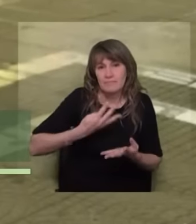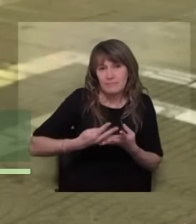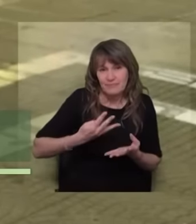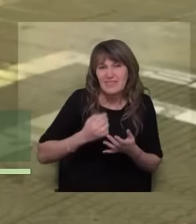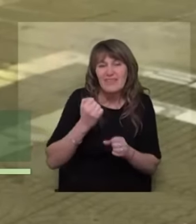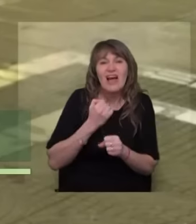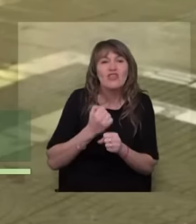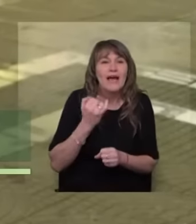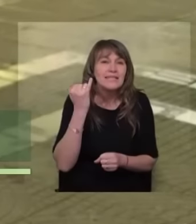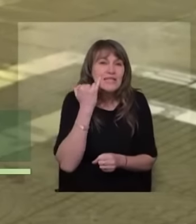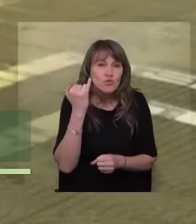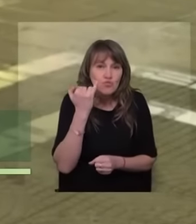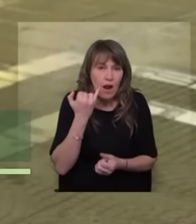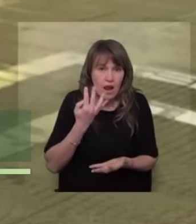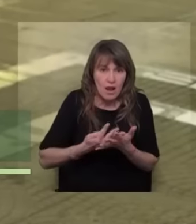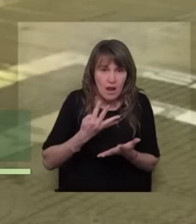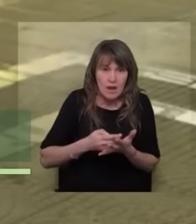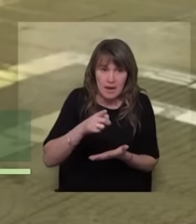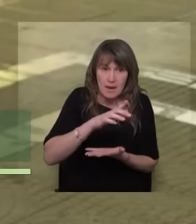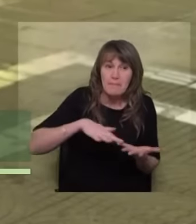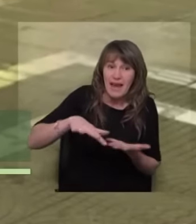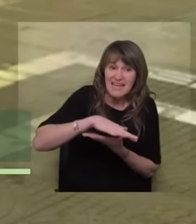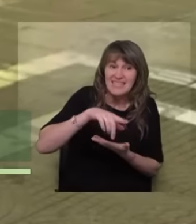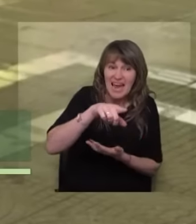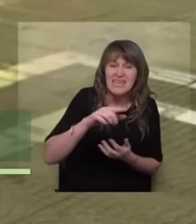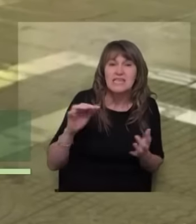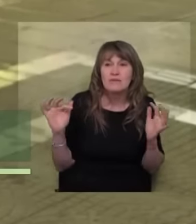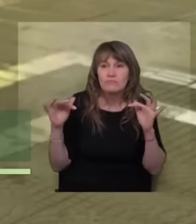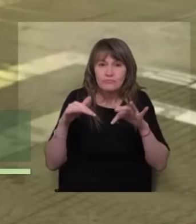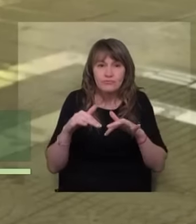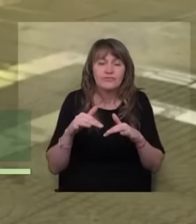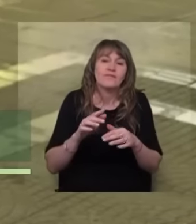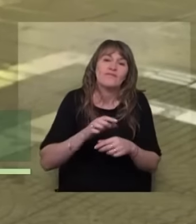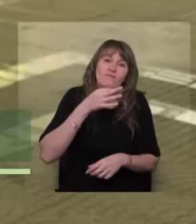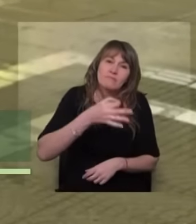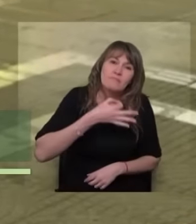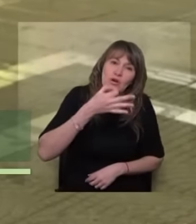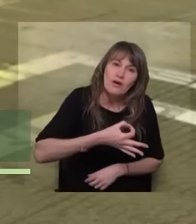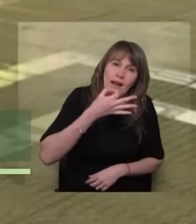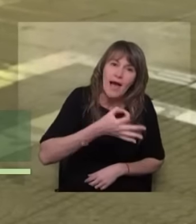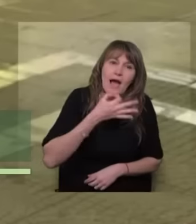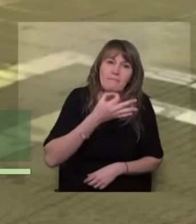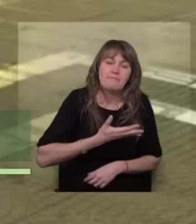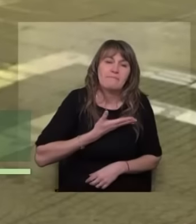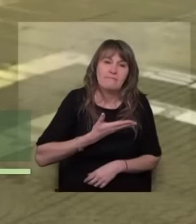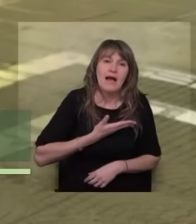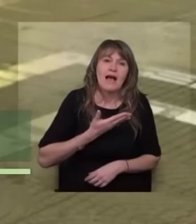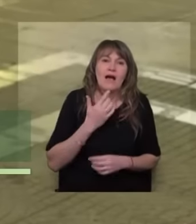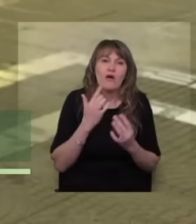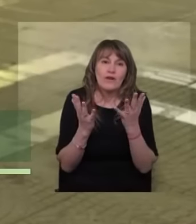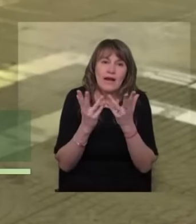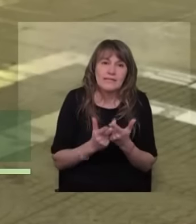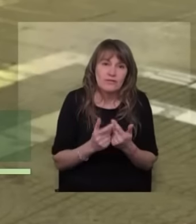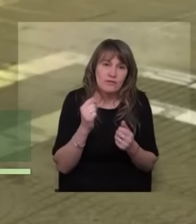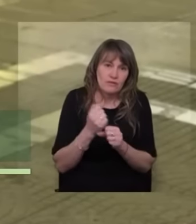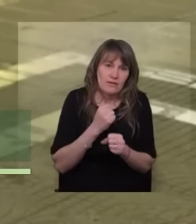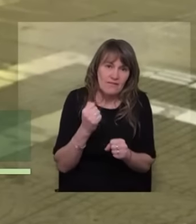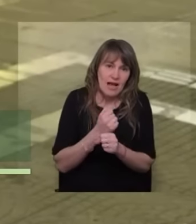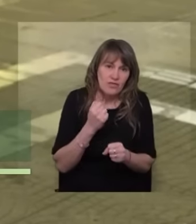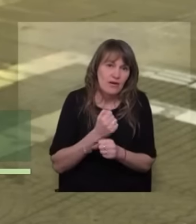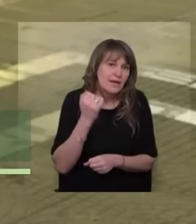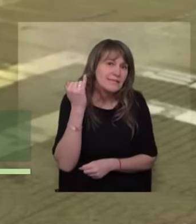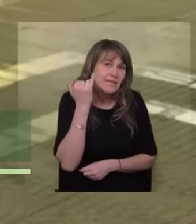plaza cagancha porque va a haber una concentración y una lectura de proclama por parte de la Organización de trabajadoras sexuales del